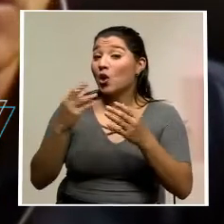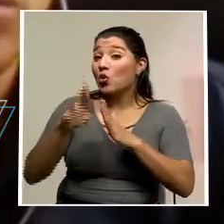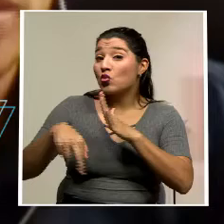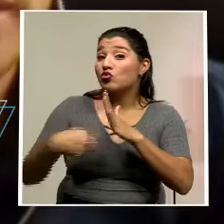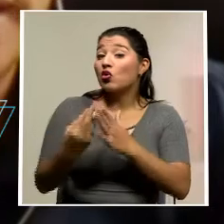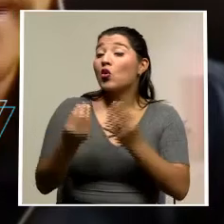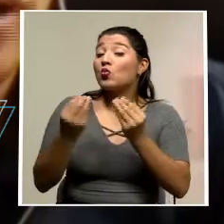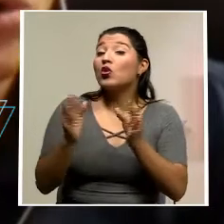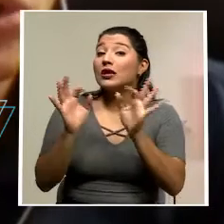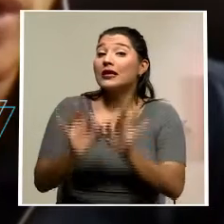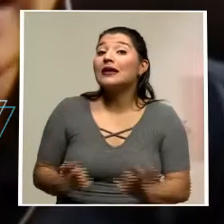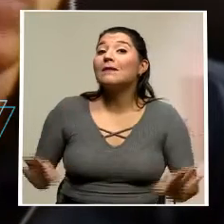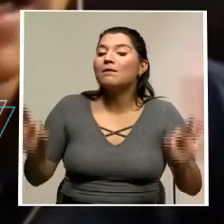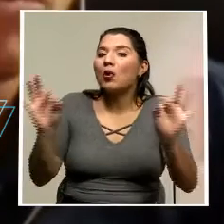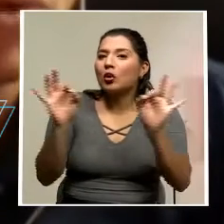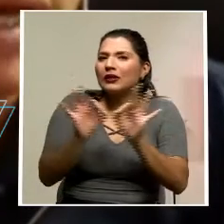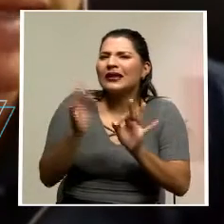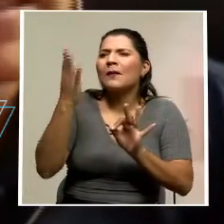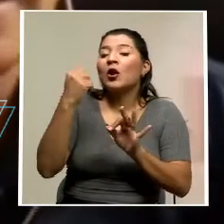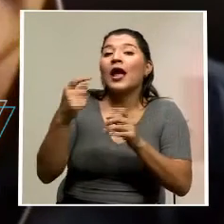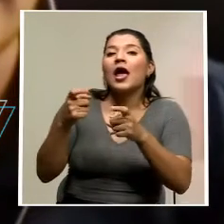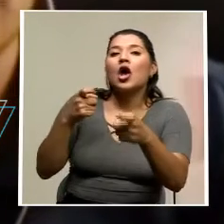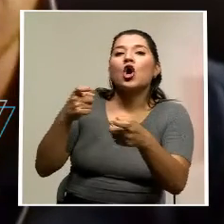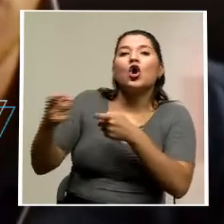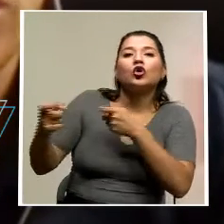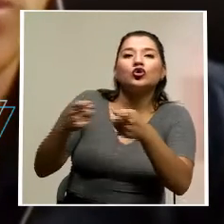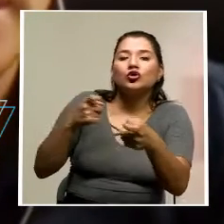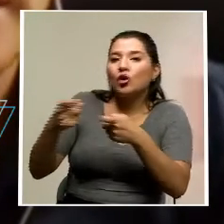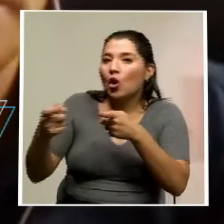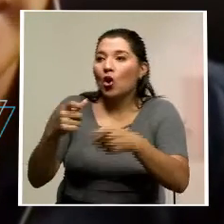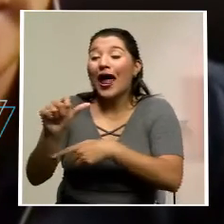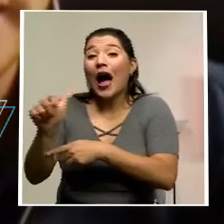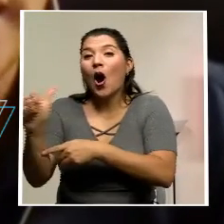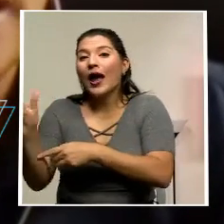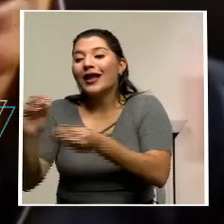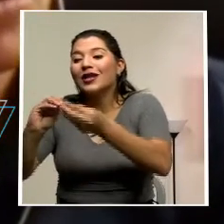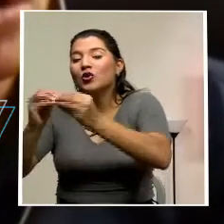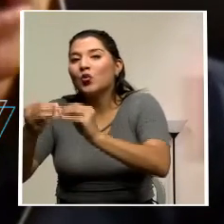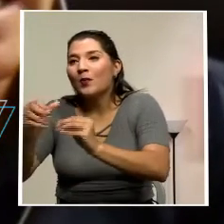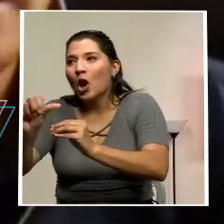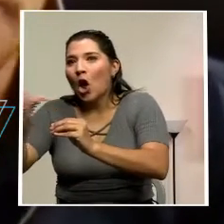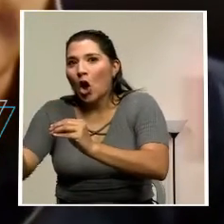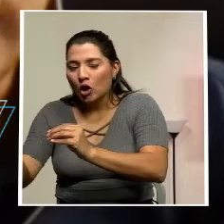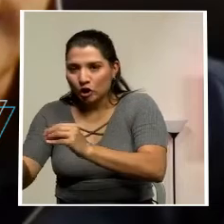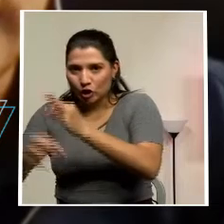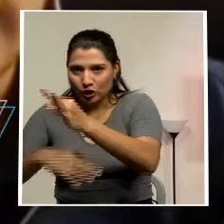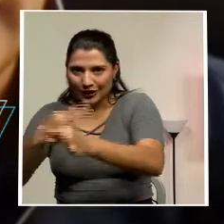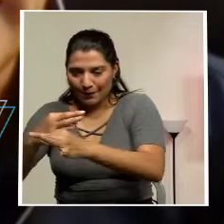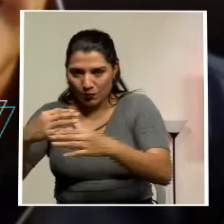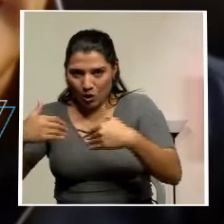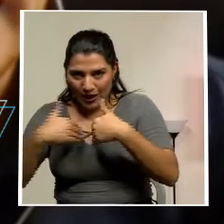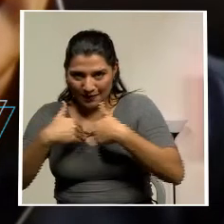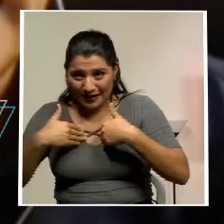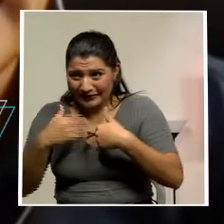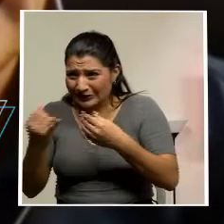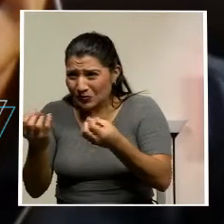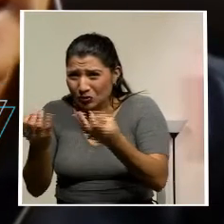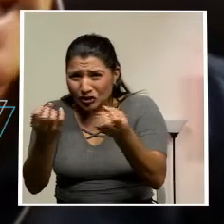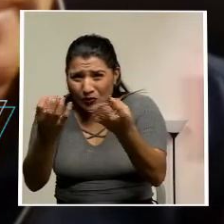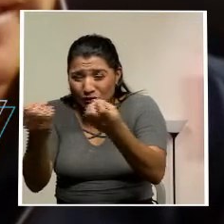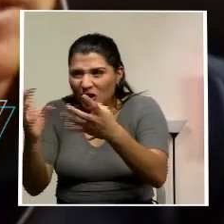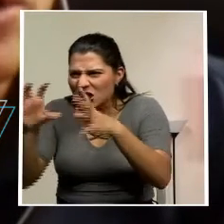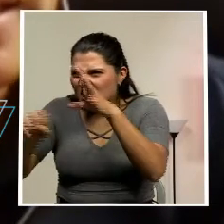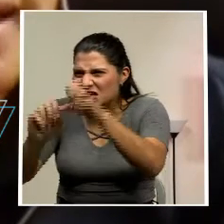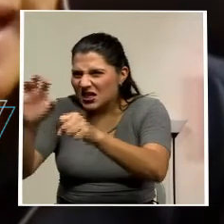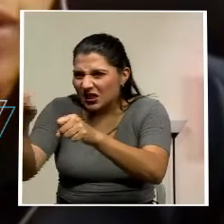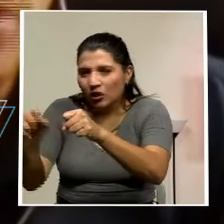el ecosistema, controlando la abundancia y la distribución de otras especies. Son especies que